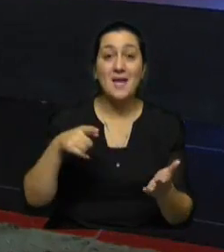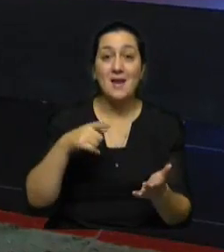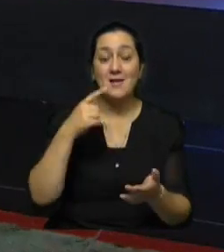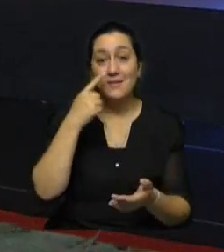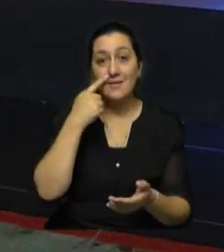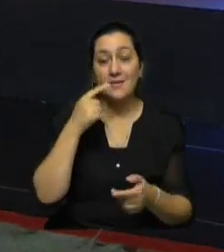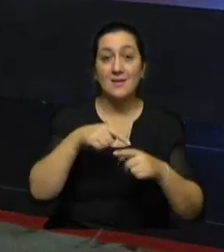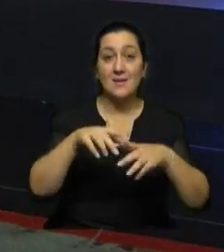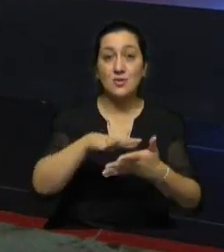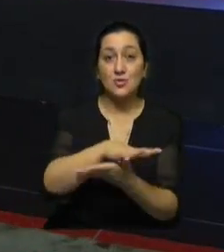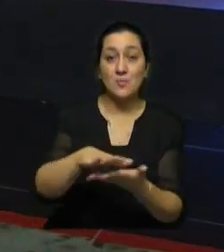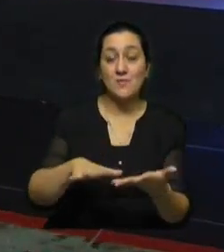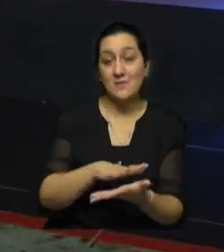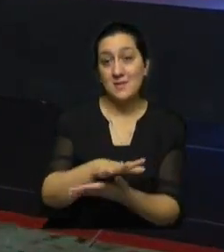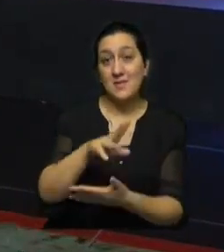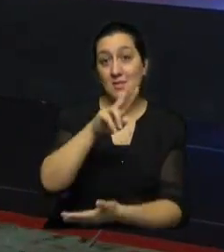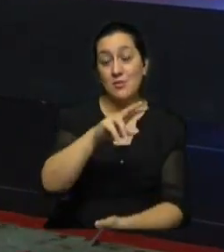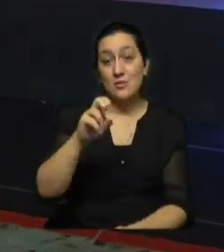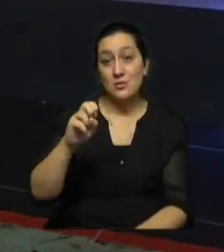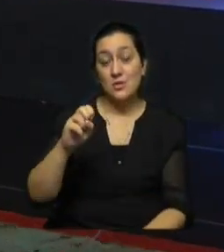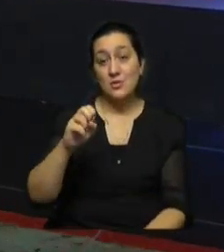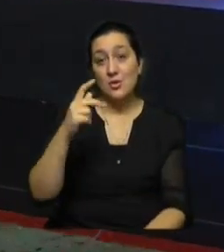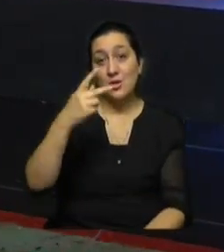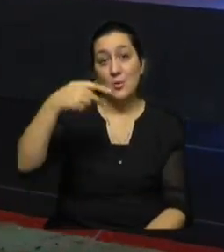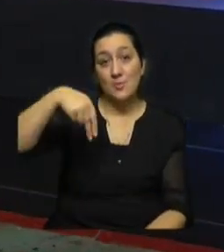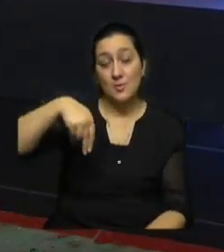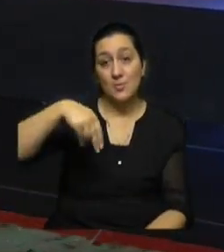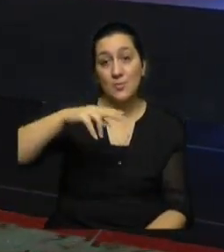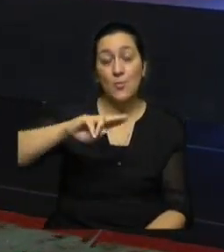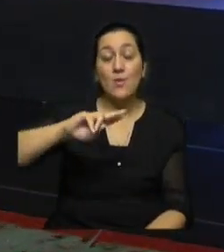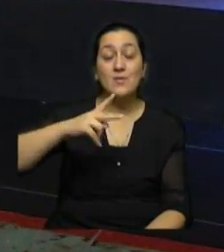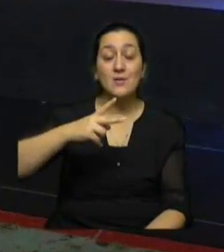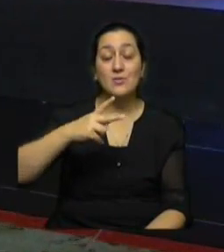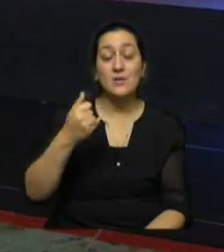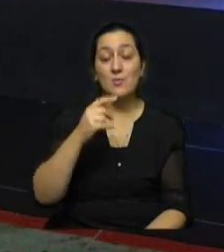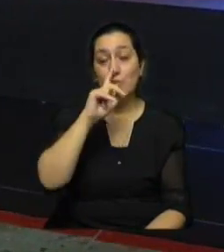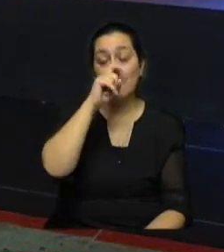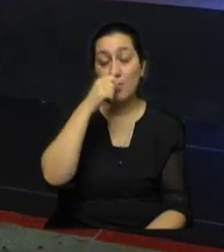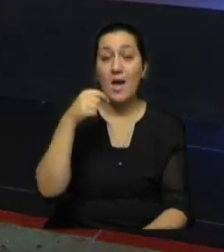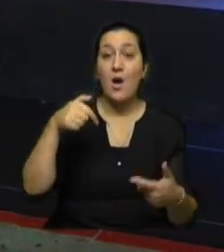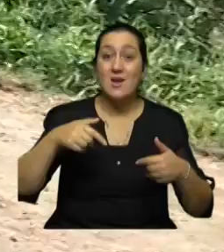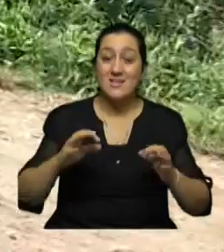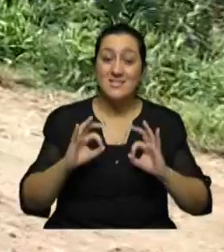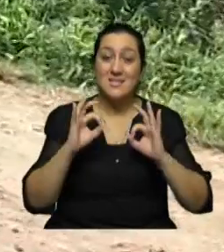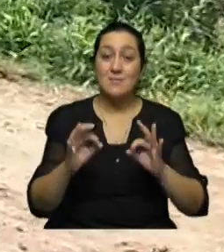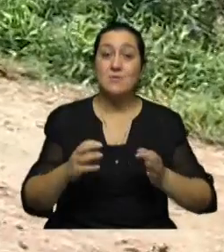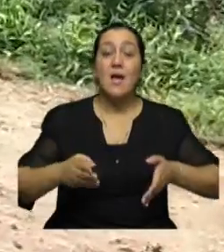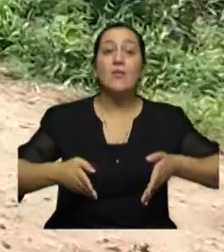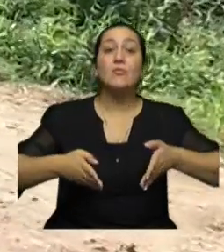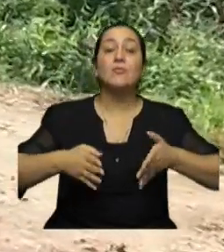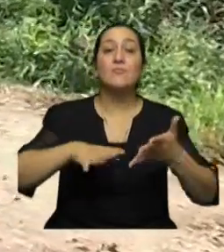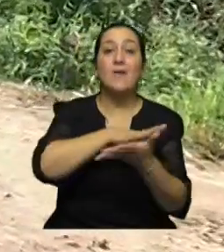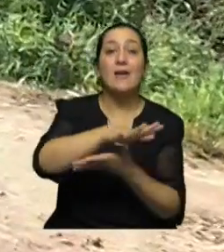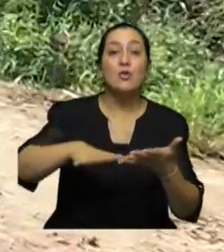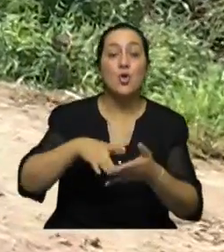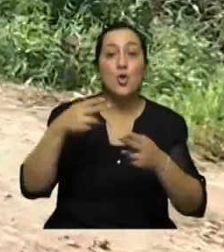200 kilómetros cuadrados que tiene Montevideo. Llegamos hasta Torre 8, este asentamiento que fue muy conocido allá por el año